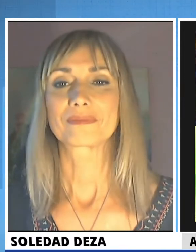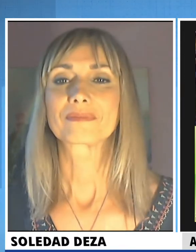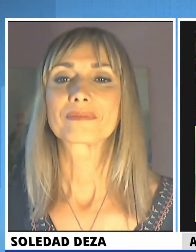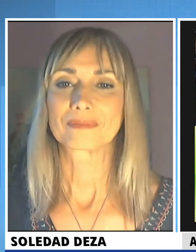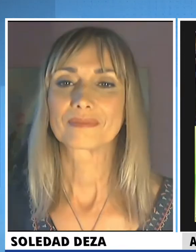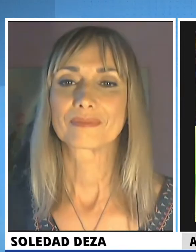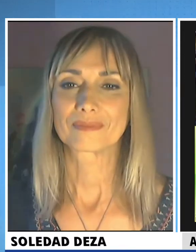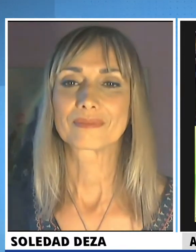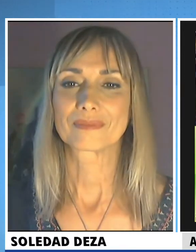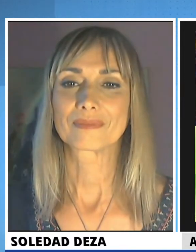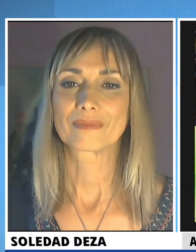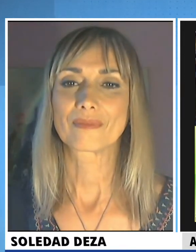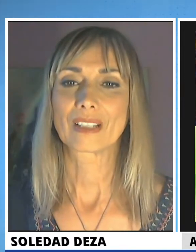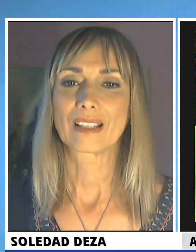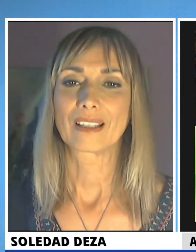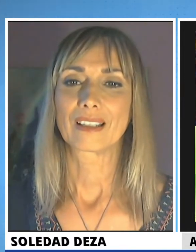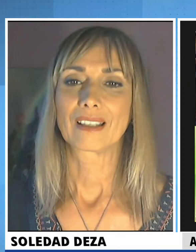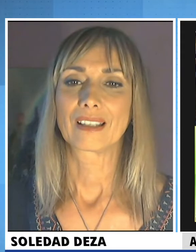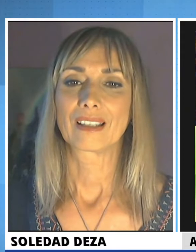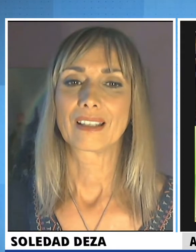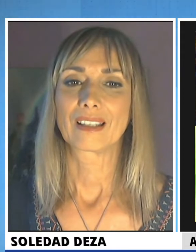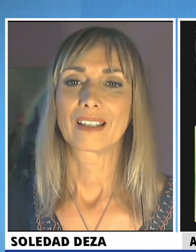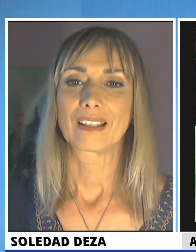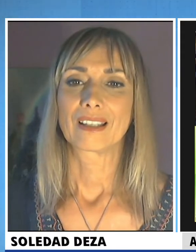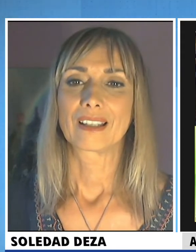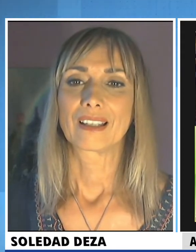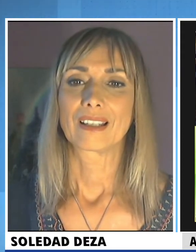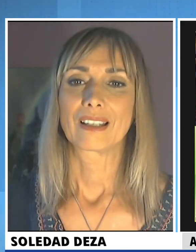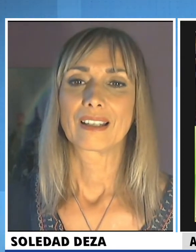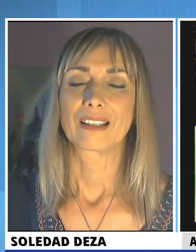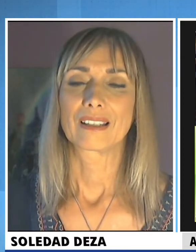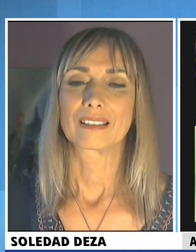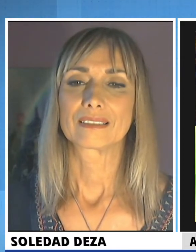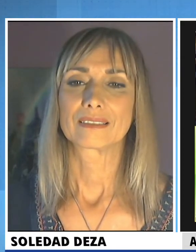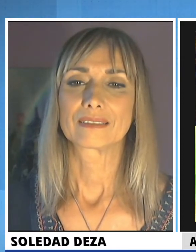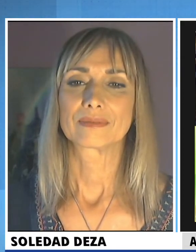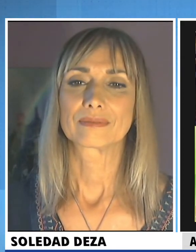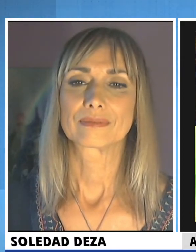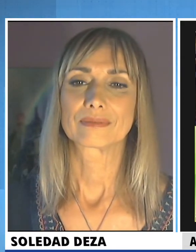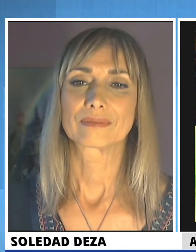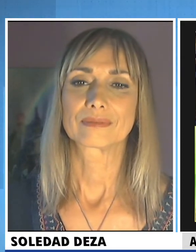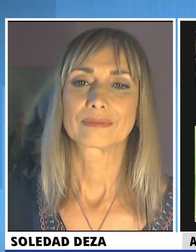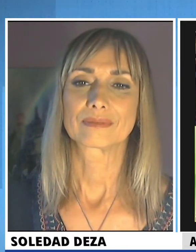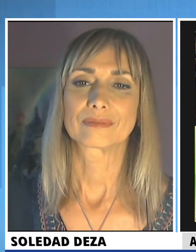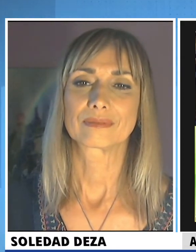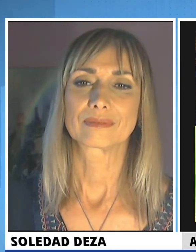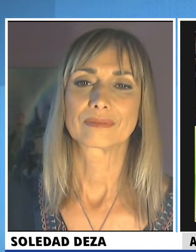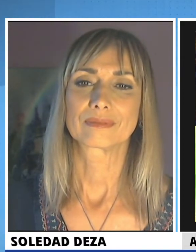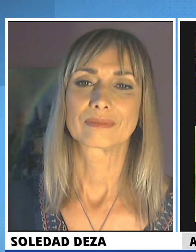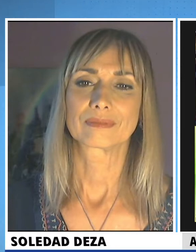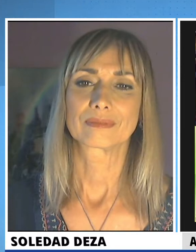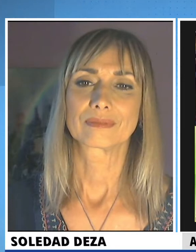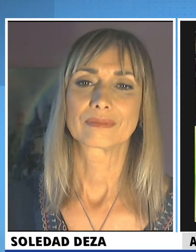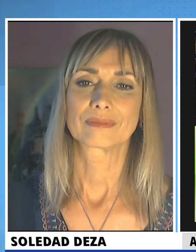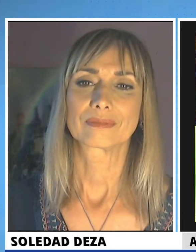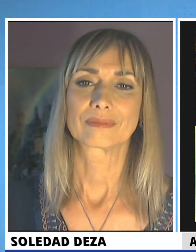los enclaves más misóginos que tiene el derecho como herramienta que puede ser paradójicamente de grandes cambios sociales,